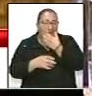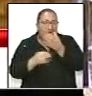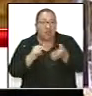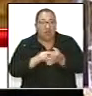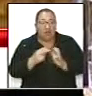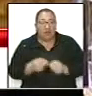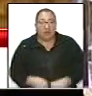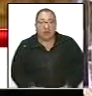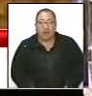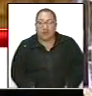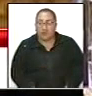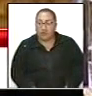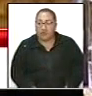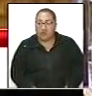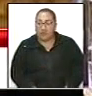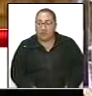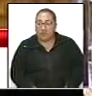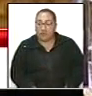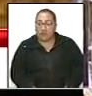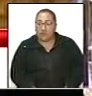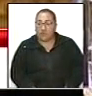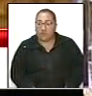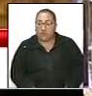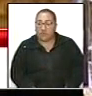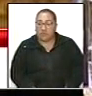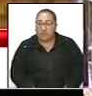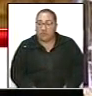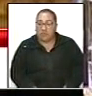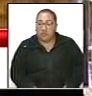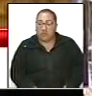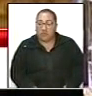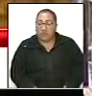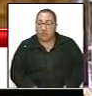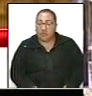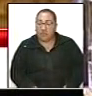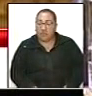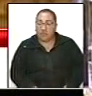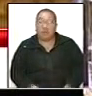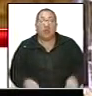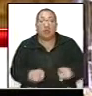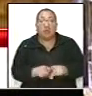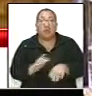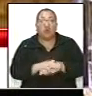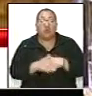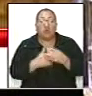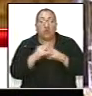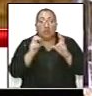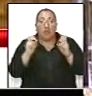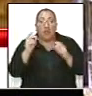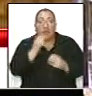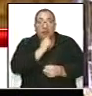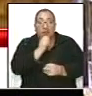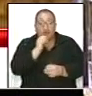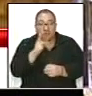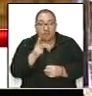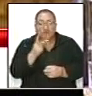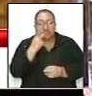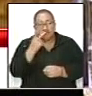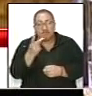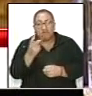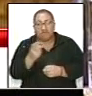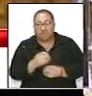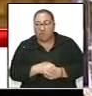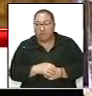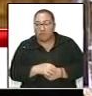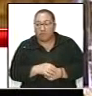a conflictividad social, ¿no? En el caso de las privadas, encontramos permanentemente que hay una